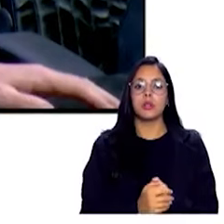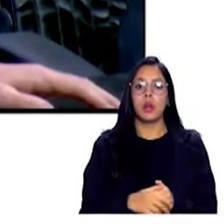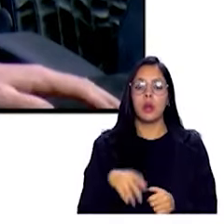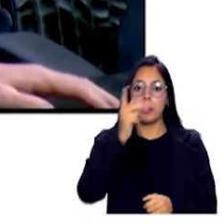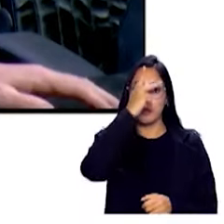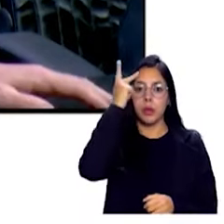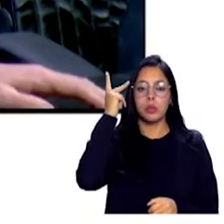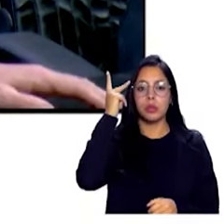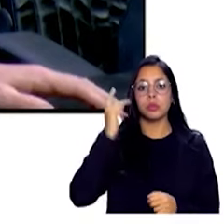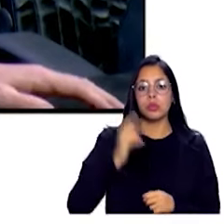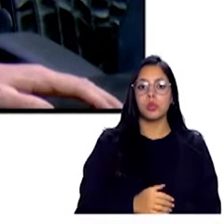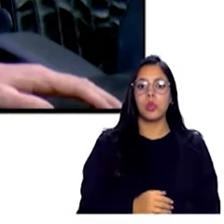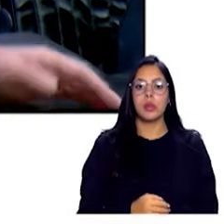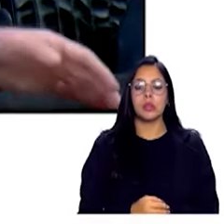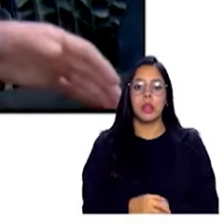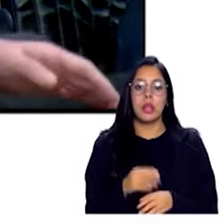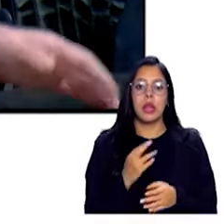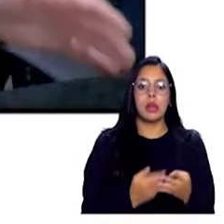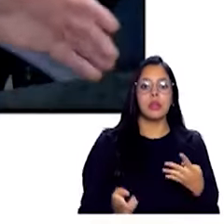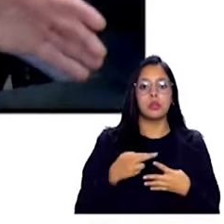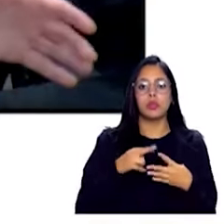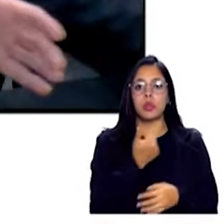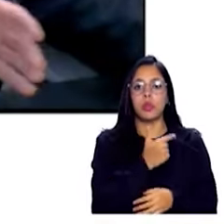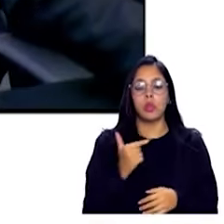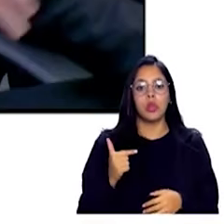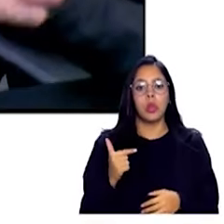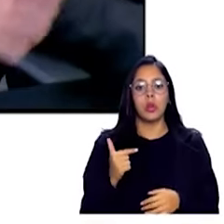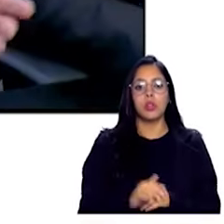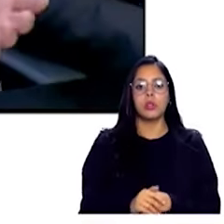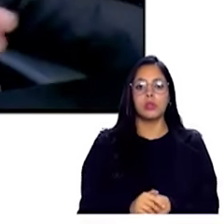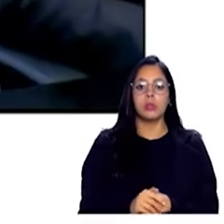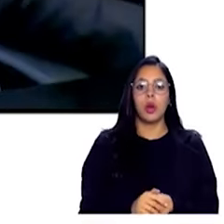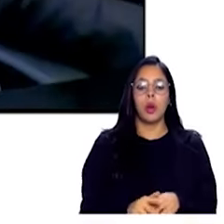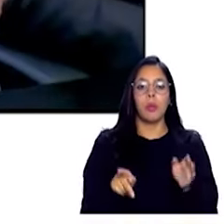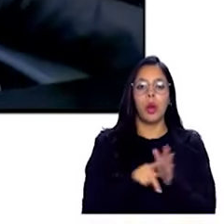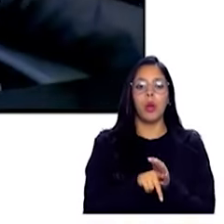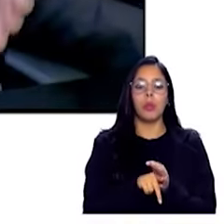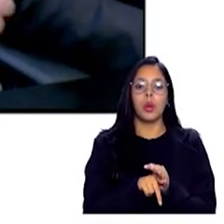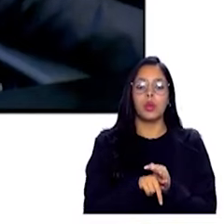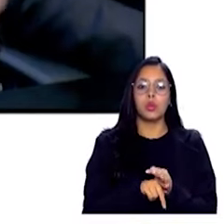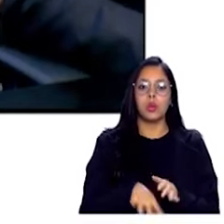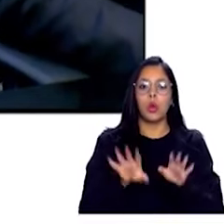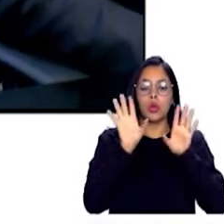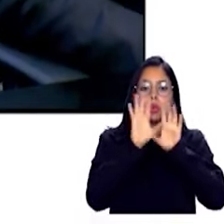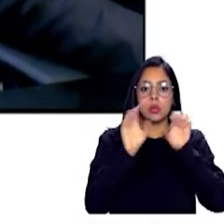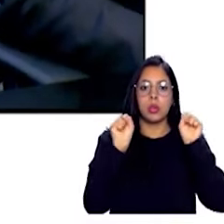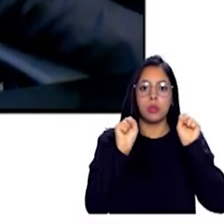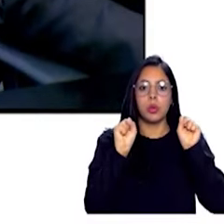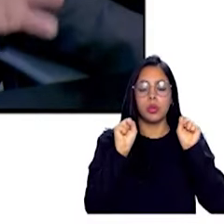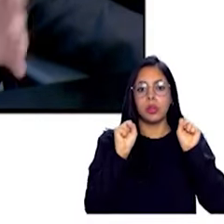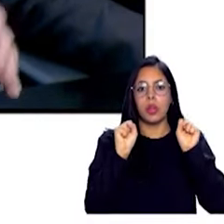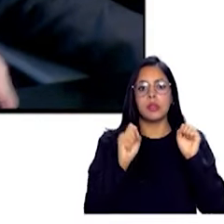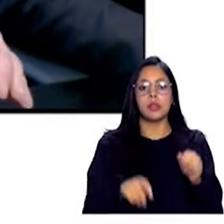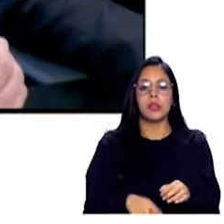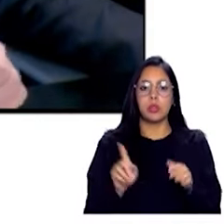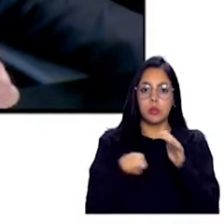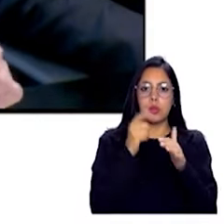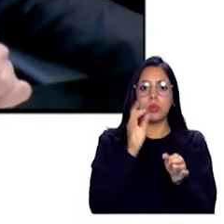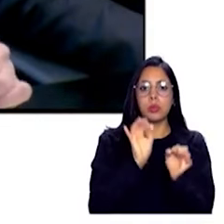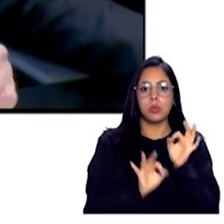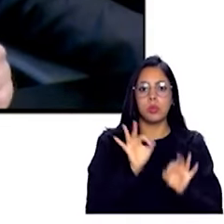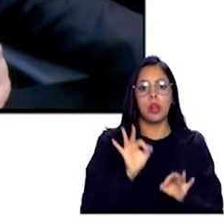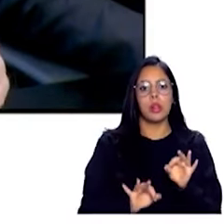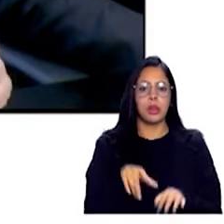Los jueces de instancia o de Los tribunales de instancia que debería ser lo correcto en el principio porque el recurso no deja de ser en cierta medida una